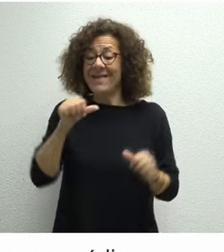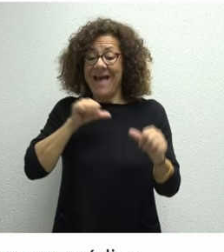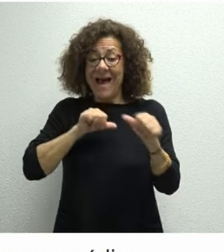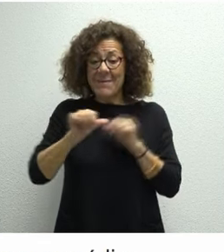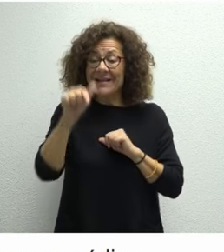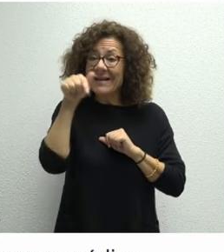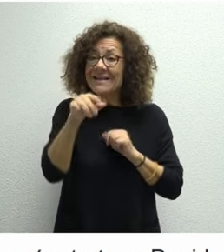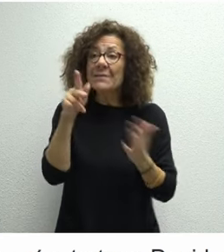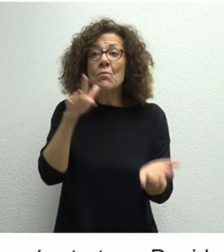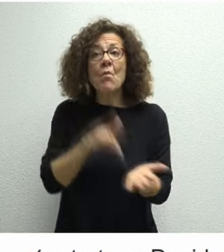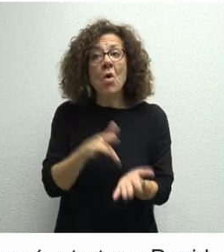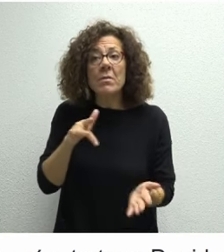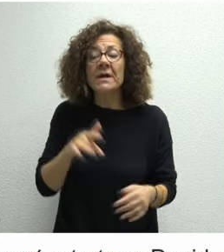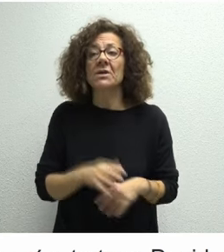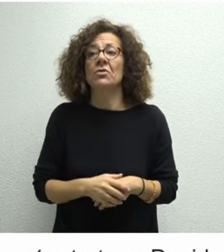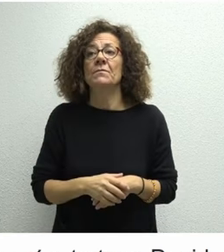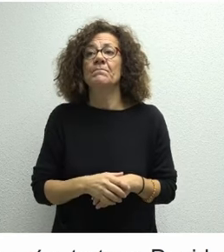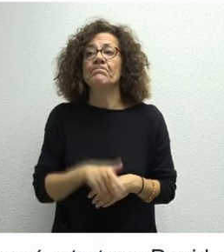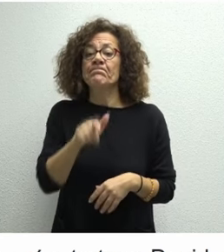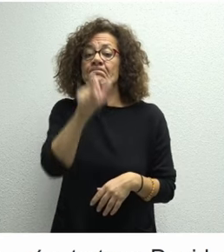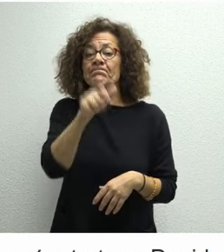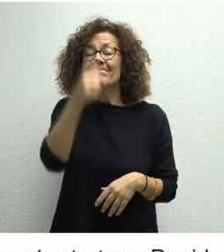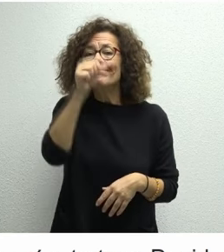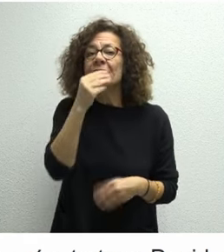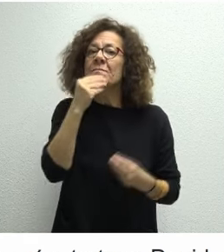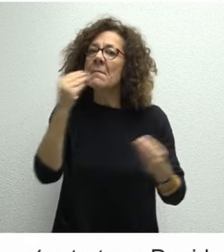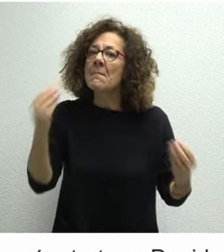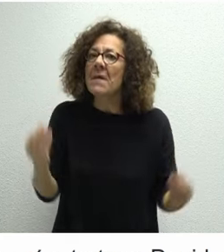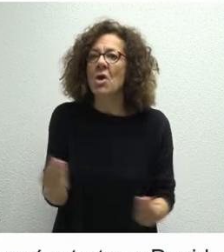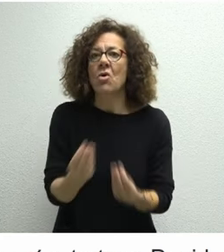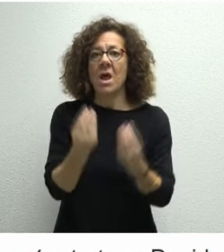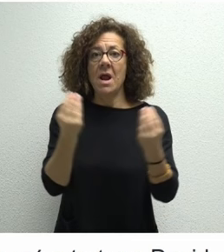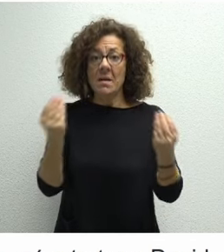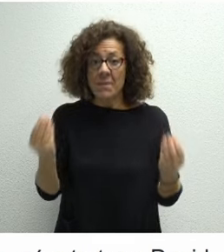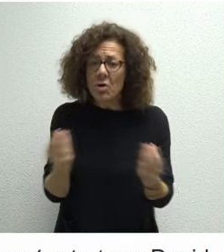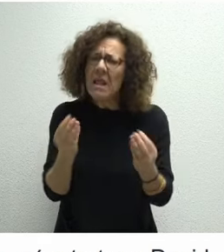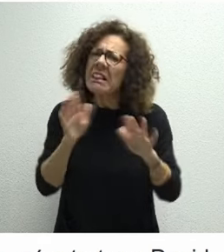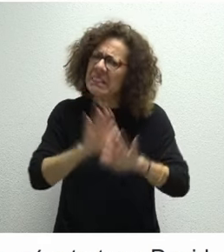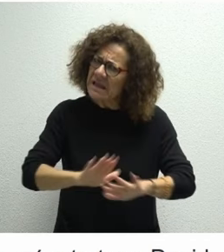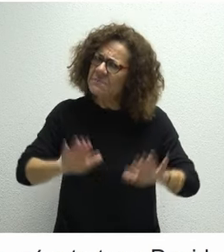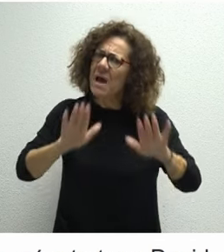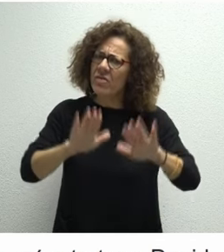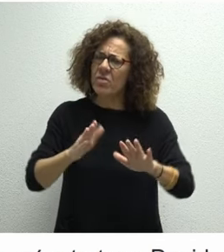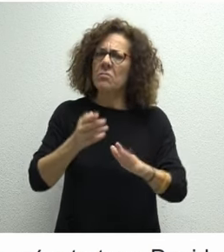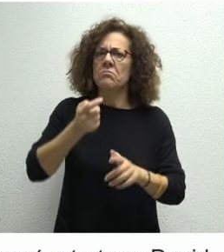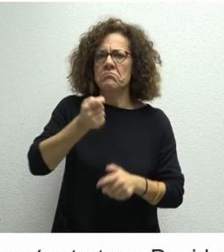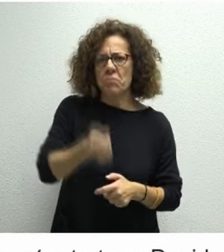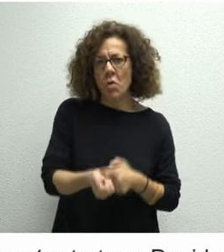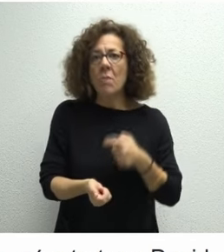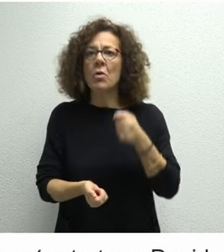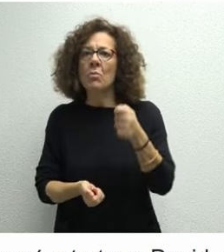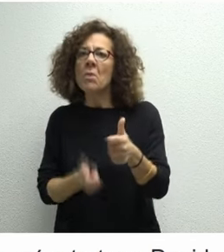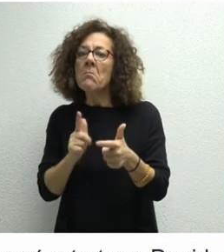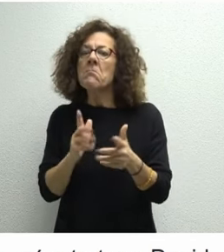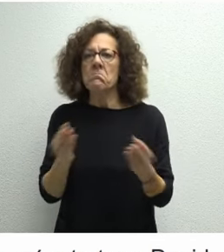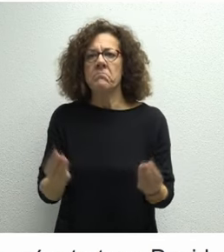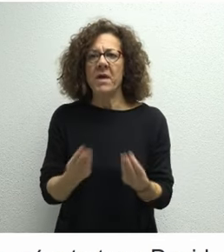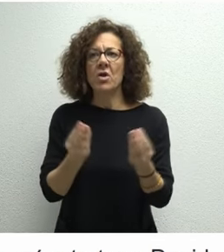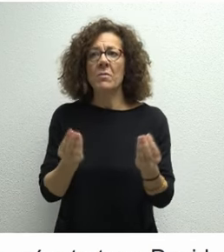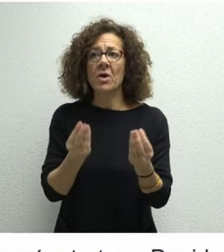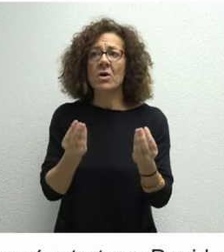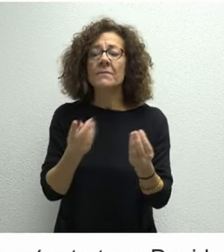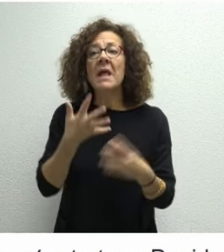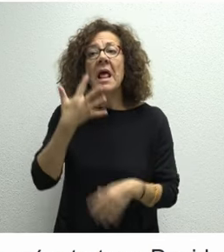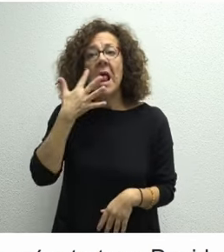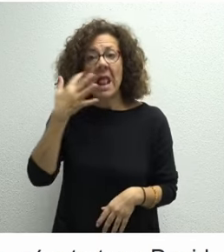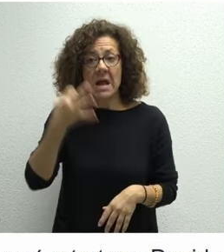ese momento pues David empezó a mejorar despacio poco a poco pero empezó a mejorar la